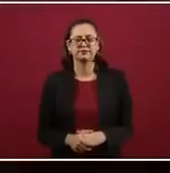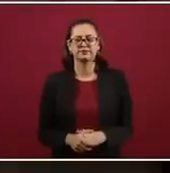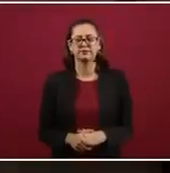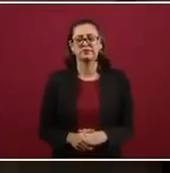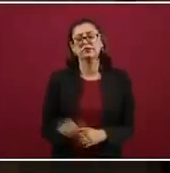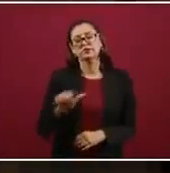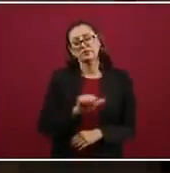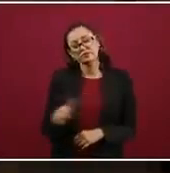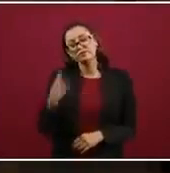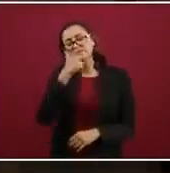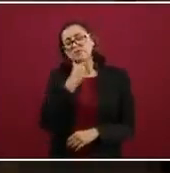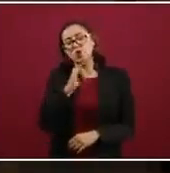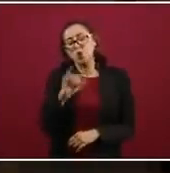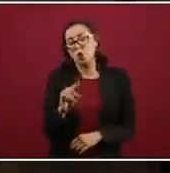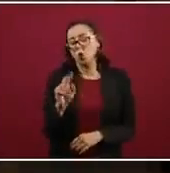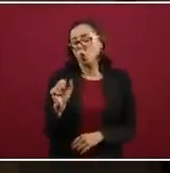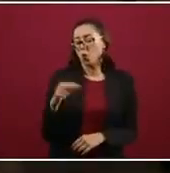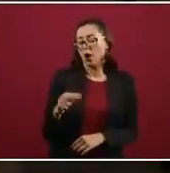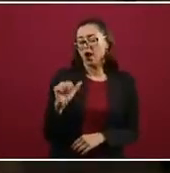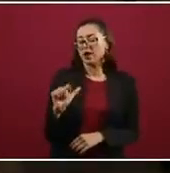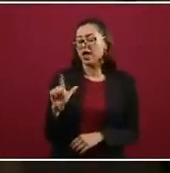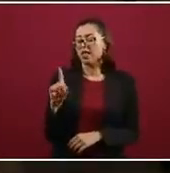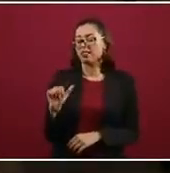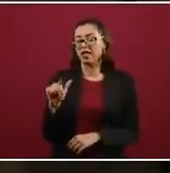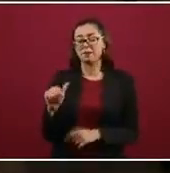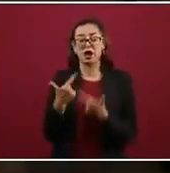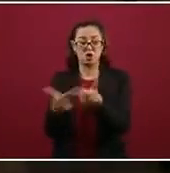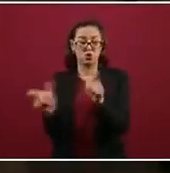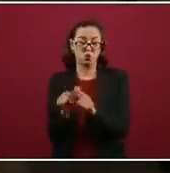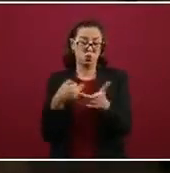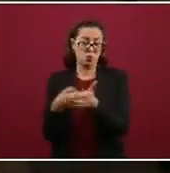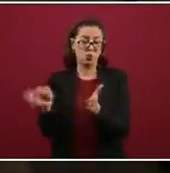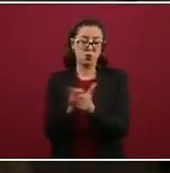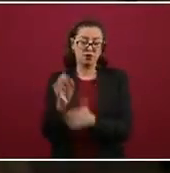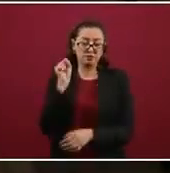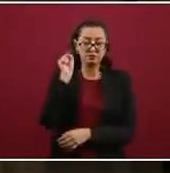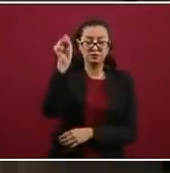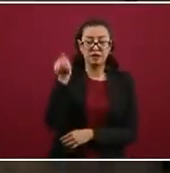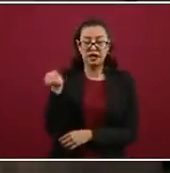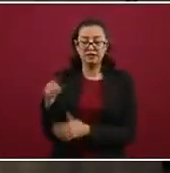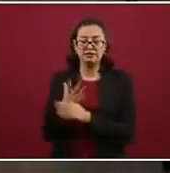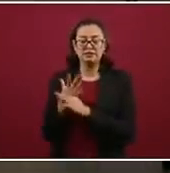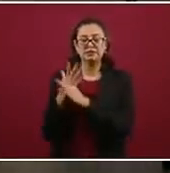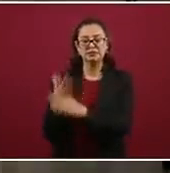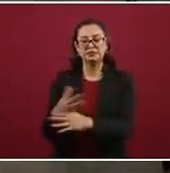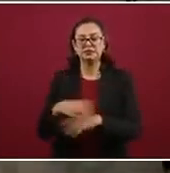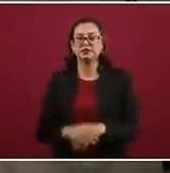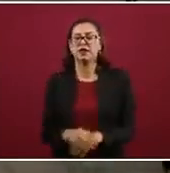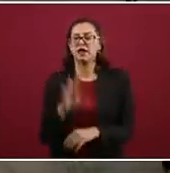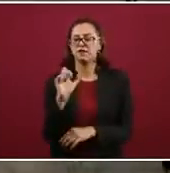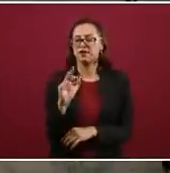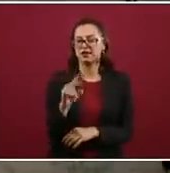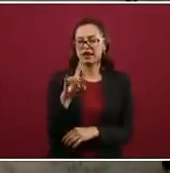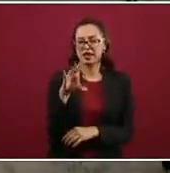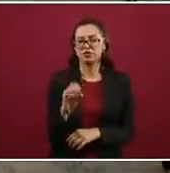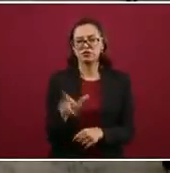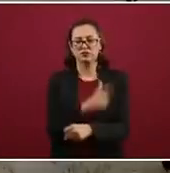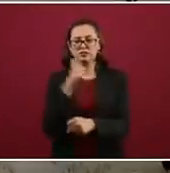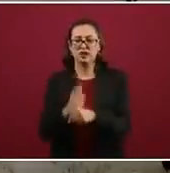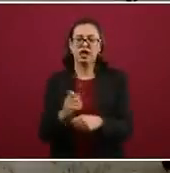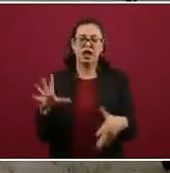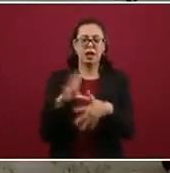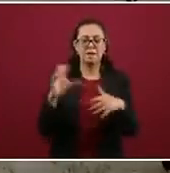Según Juan Aldama, quien fue un insurgente que participó la noche del grito, dijo: ¡Viva Fernando VII! ¡Viva